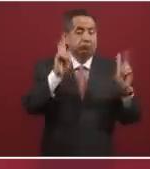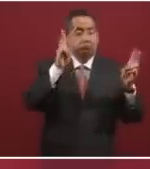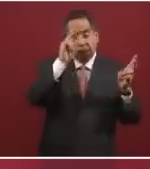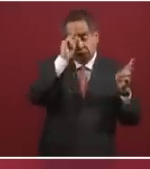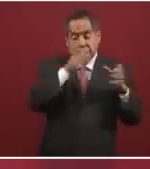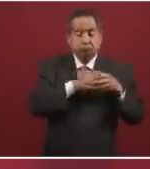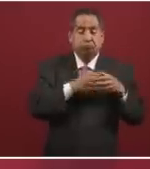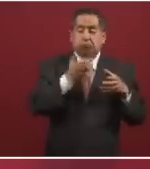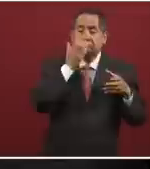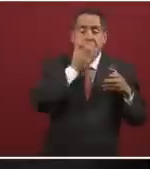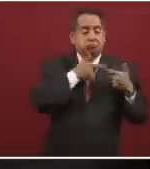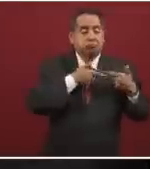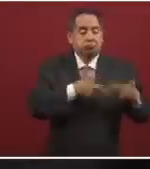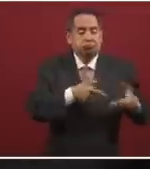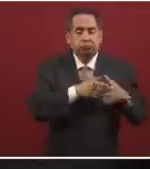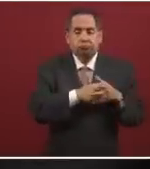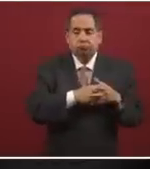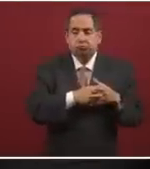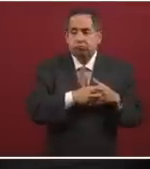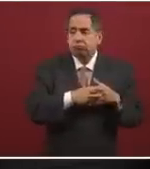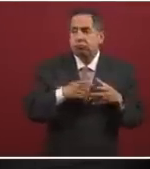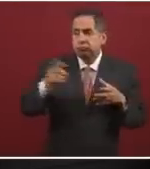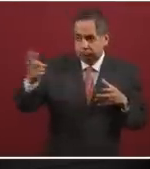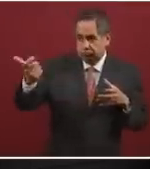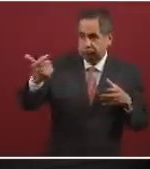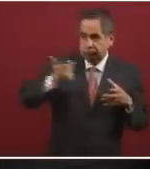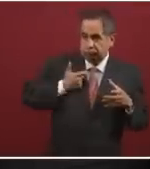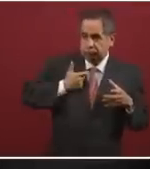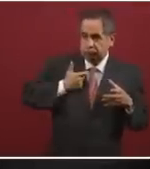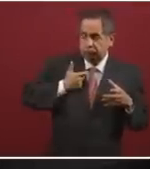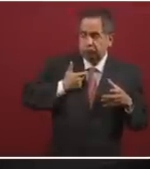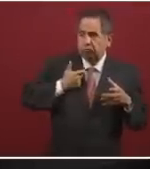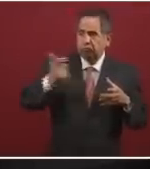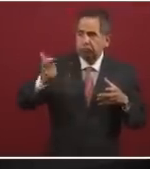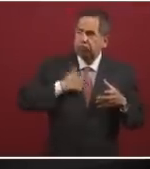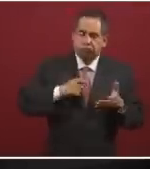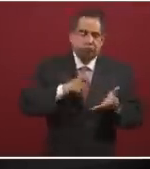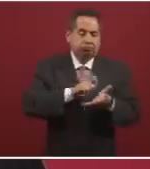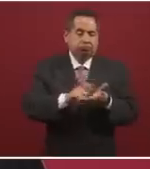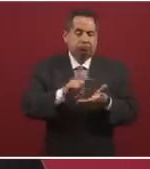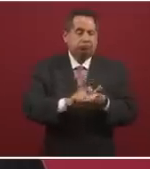conservadores que le vendían al gobierno suscripciones